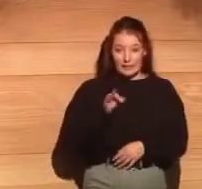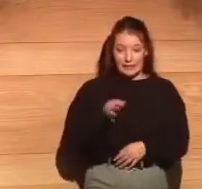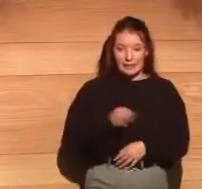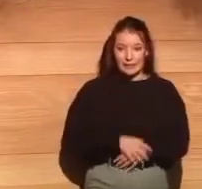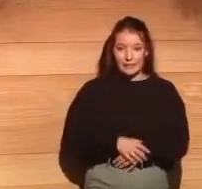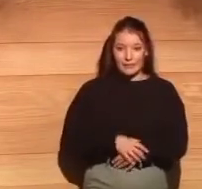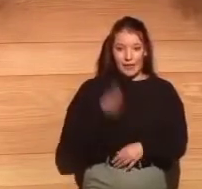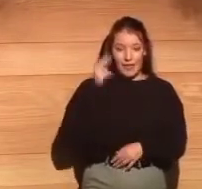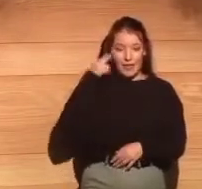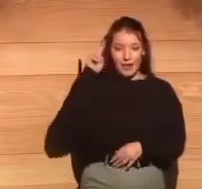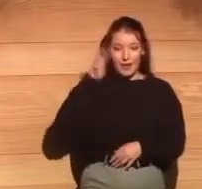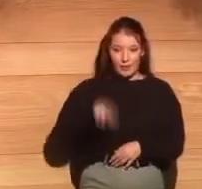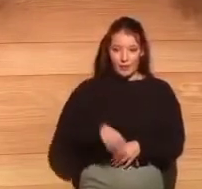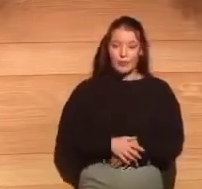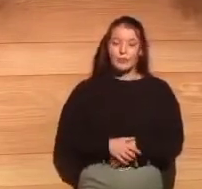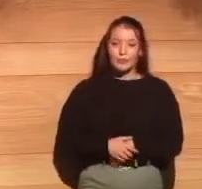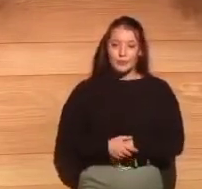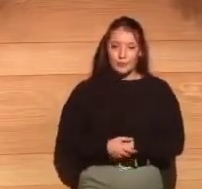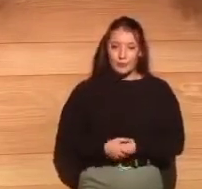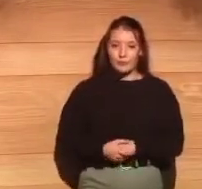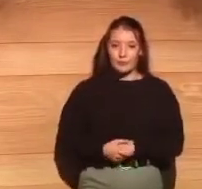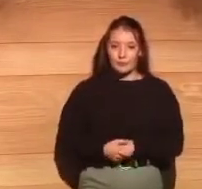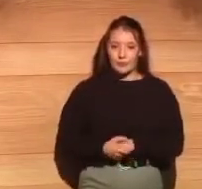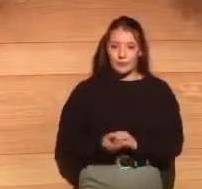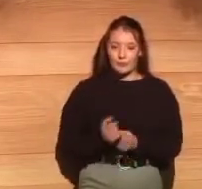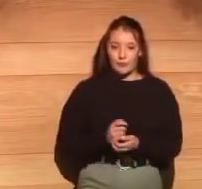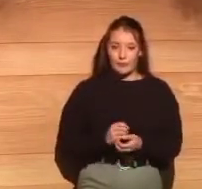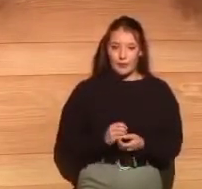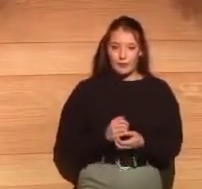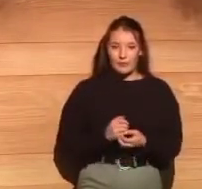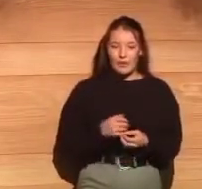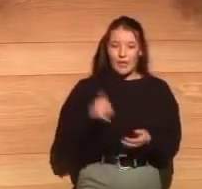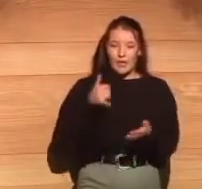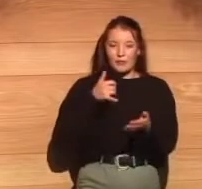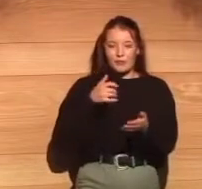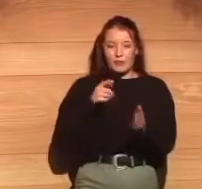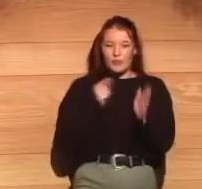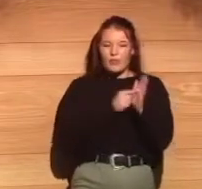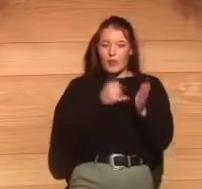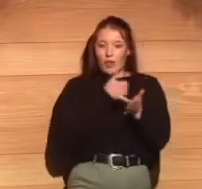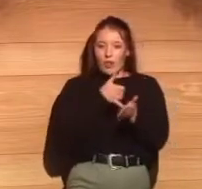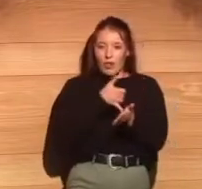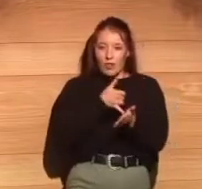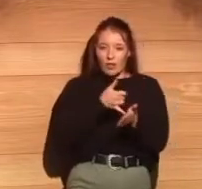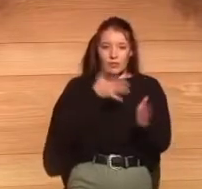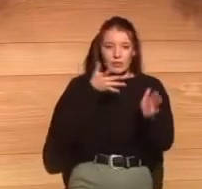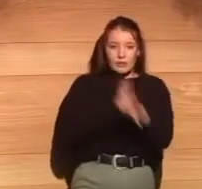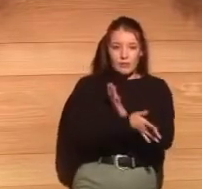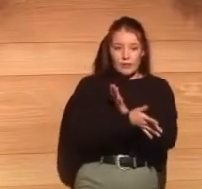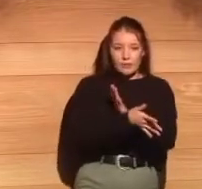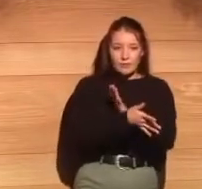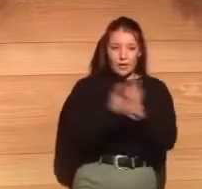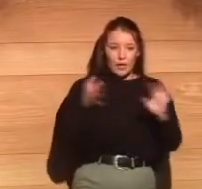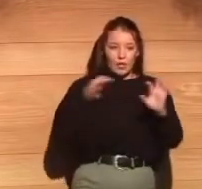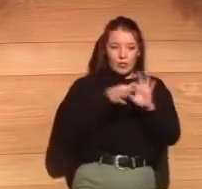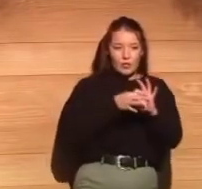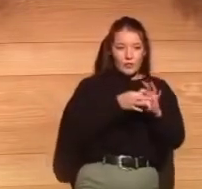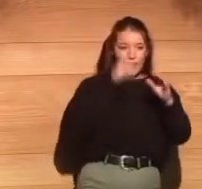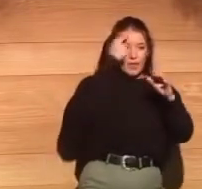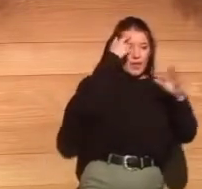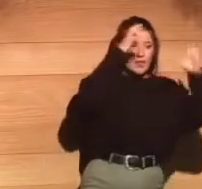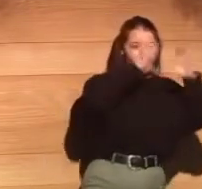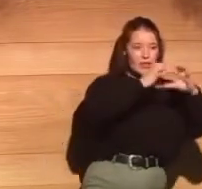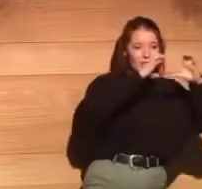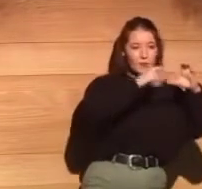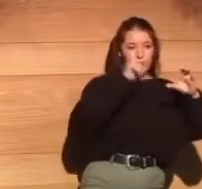¿Qué sucede? Nuestro punto débil es ese binomio formado por la mente y el cerebro. La mente, la parte más etérea, el cerebro, la parte